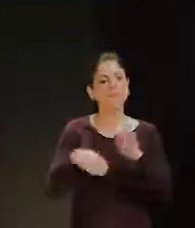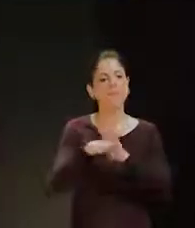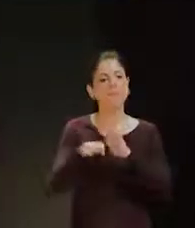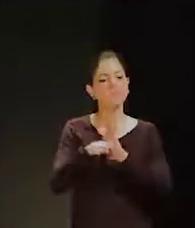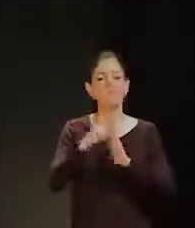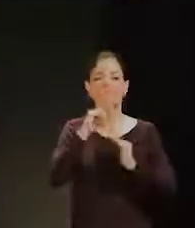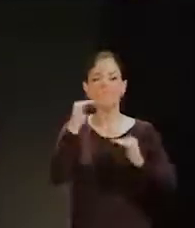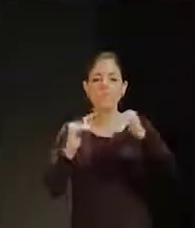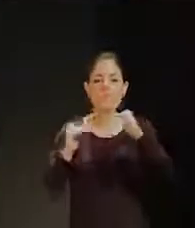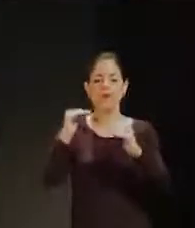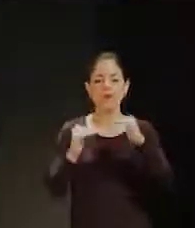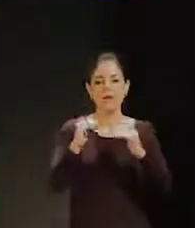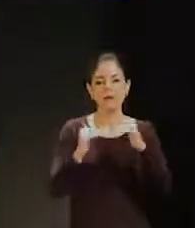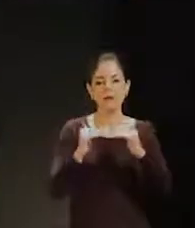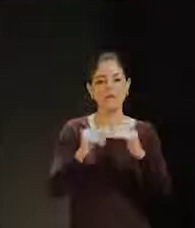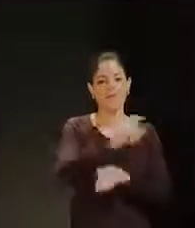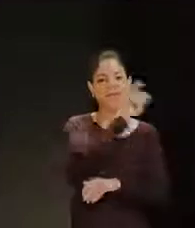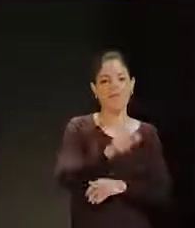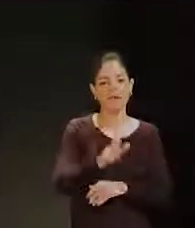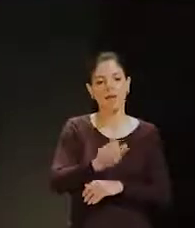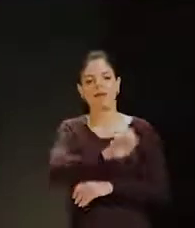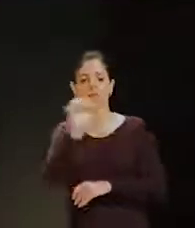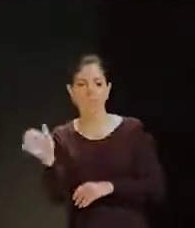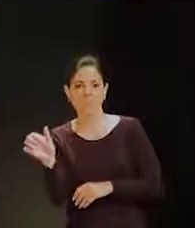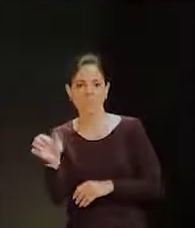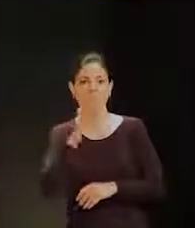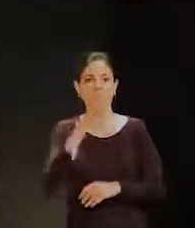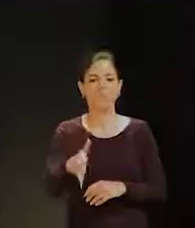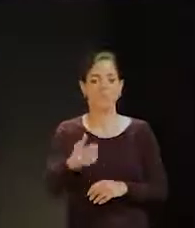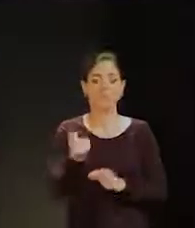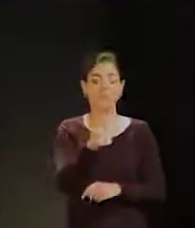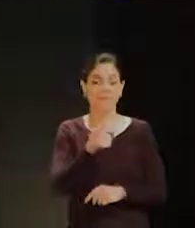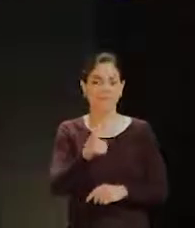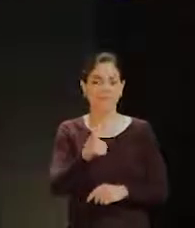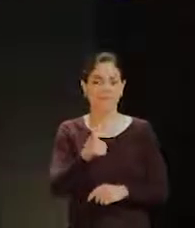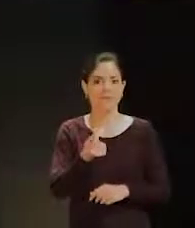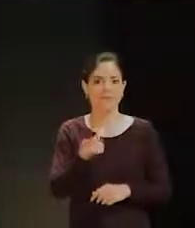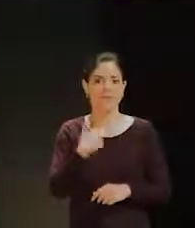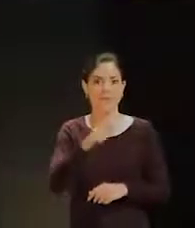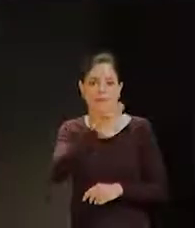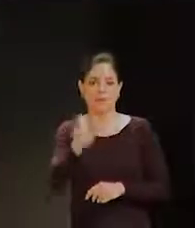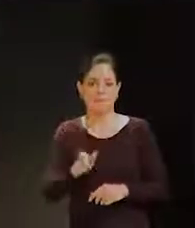mantener un equilibrio tra l'Italia e l'Europa, perché il dinero non sta